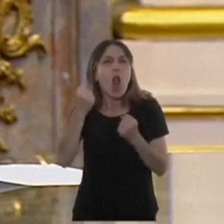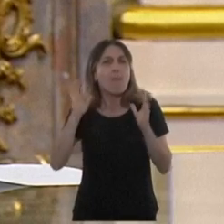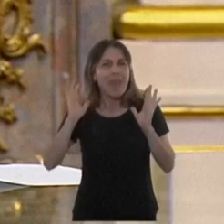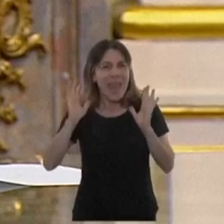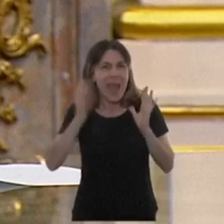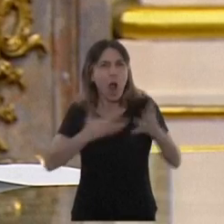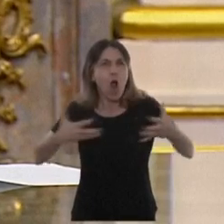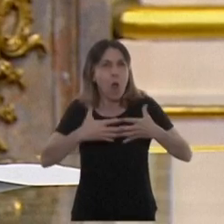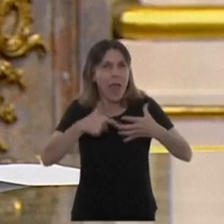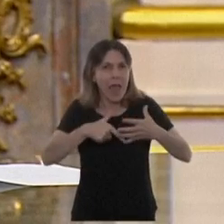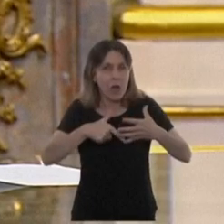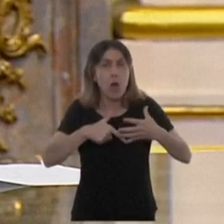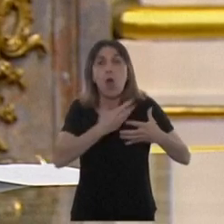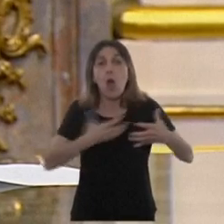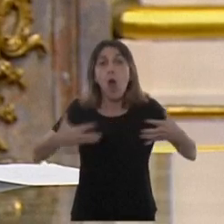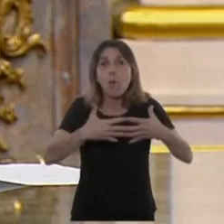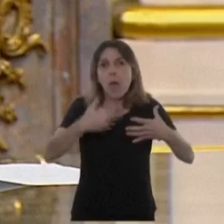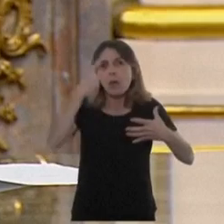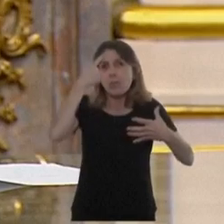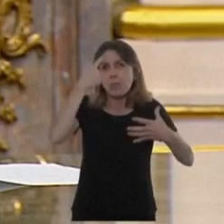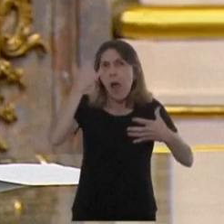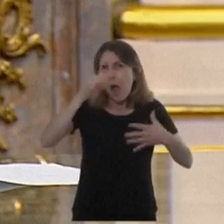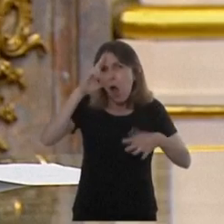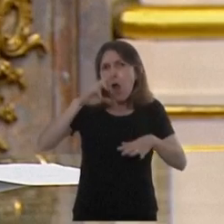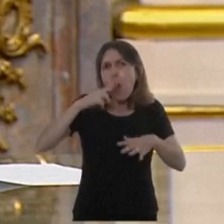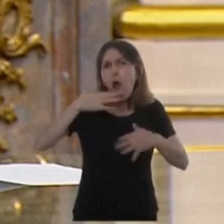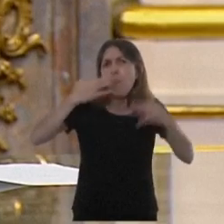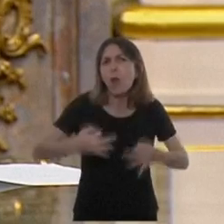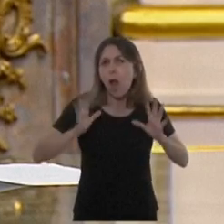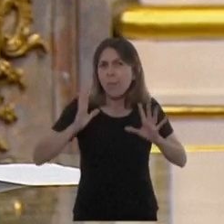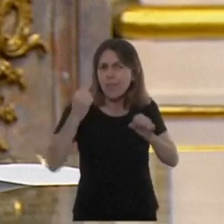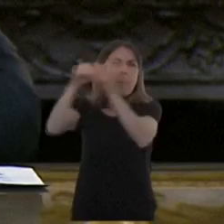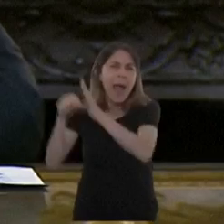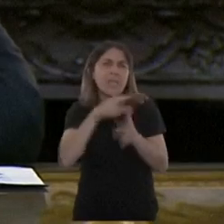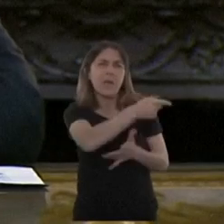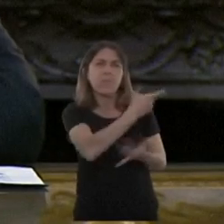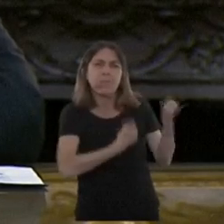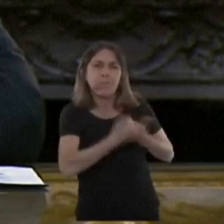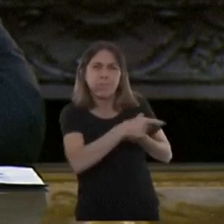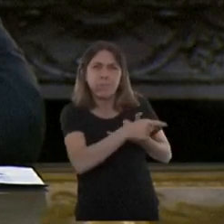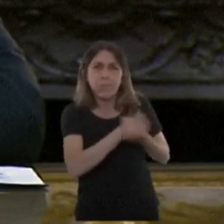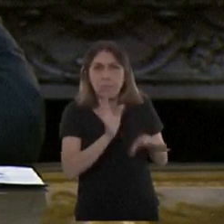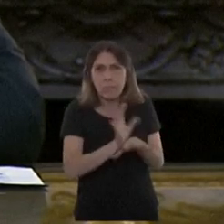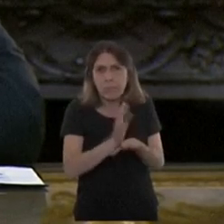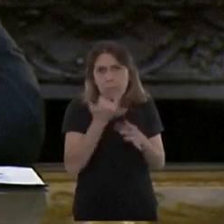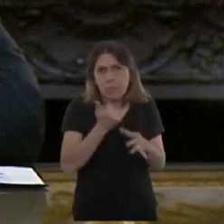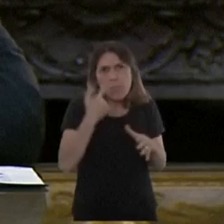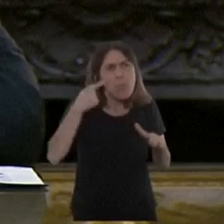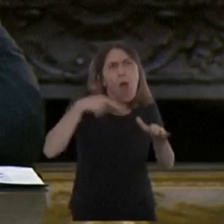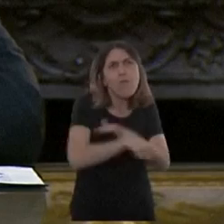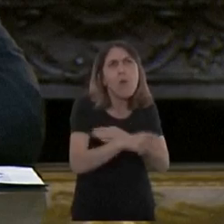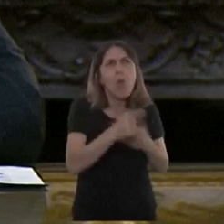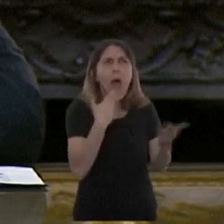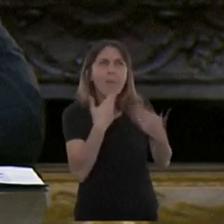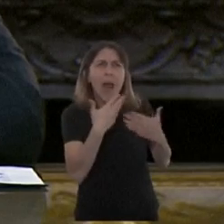el ministro no indicó que monto podría recaudarse el sector que se ha visto beneficiado económicamente por la guerra en ucrania